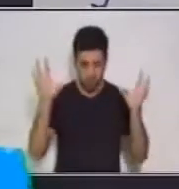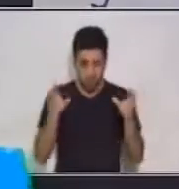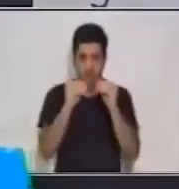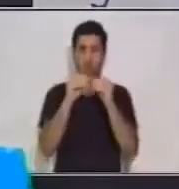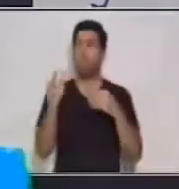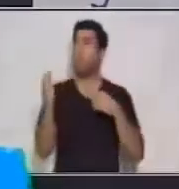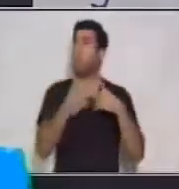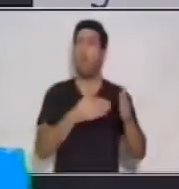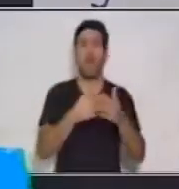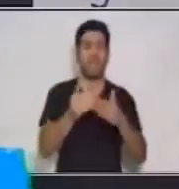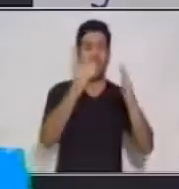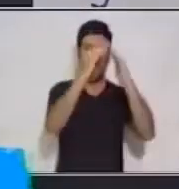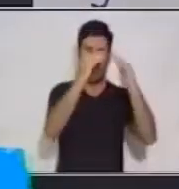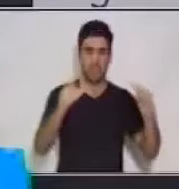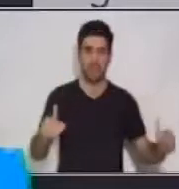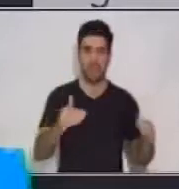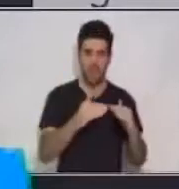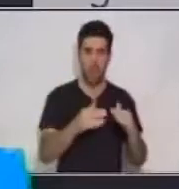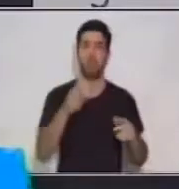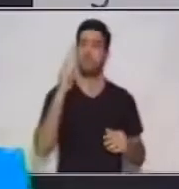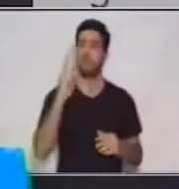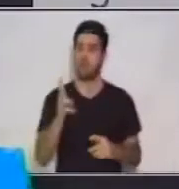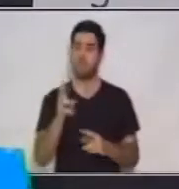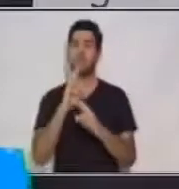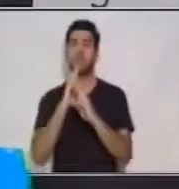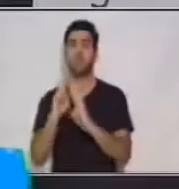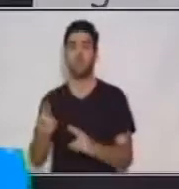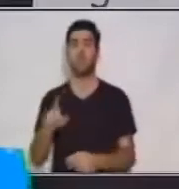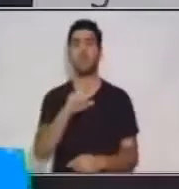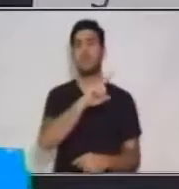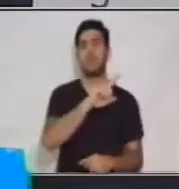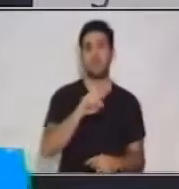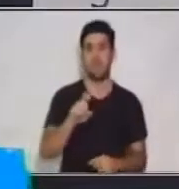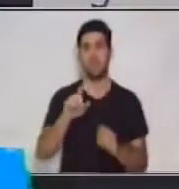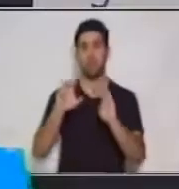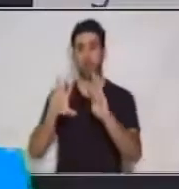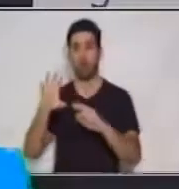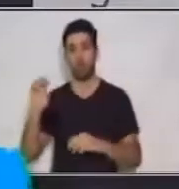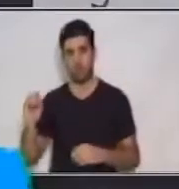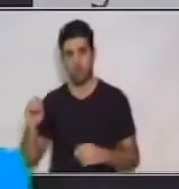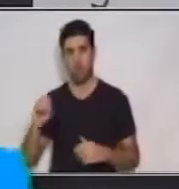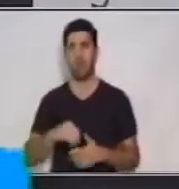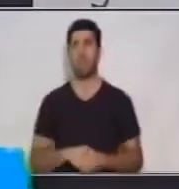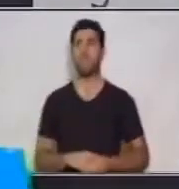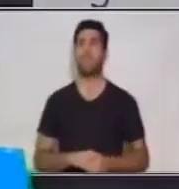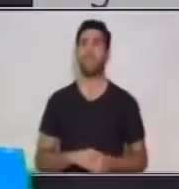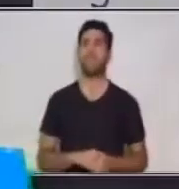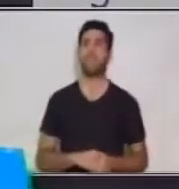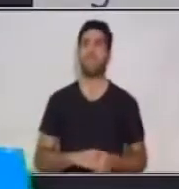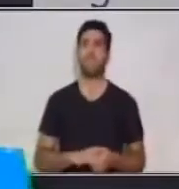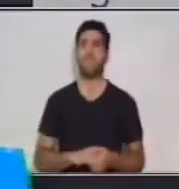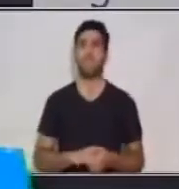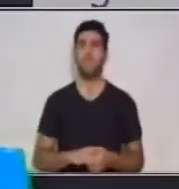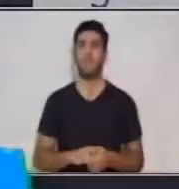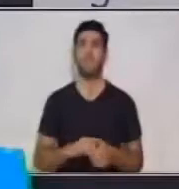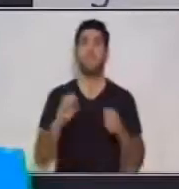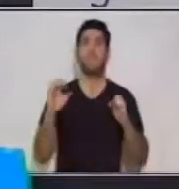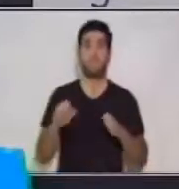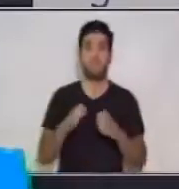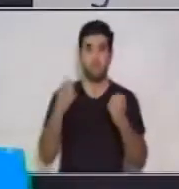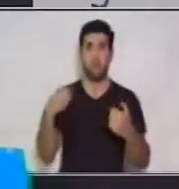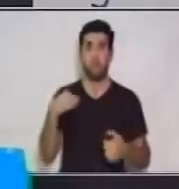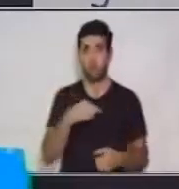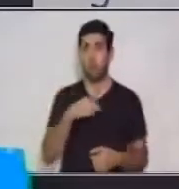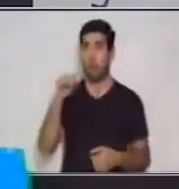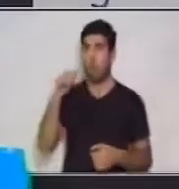de cualquier triángulo nos va a dar como resultado 180 grados. Entonces vamos a